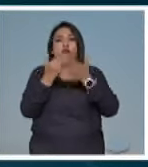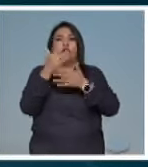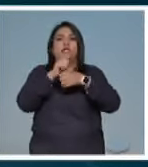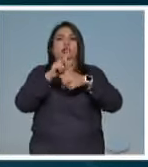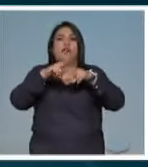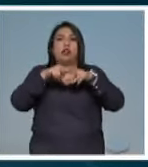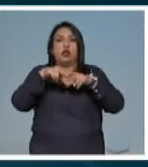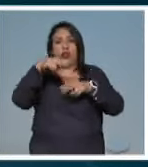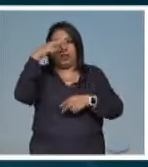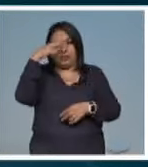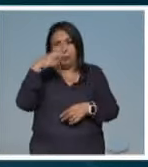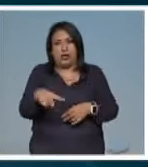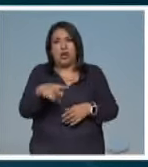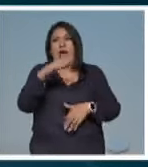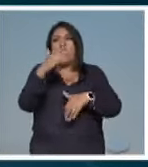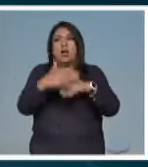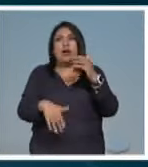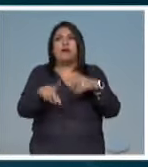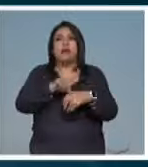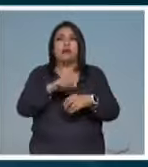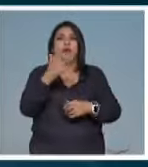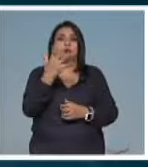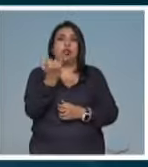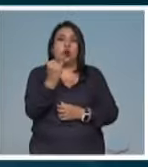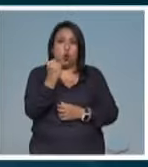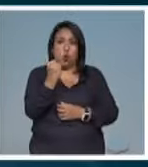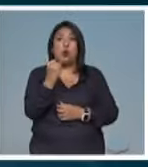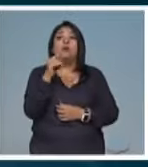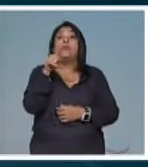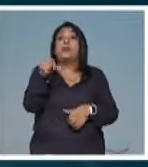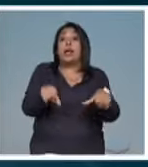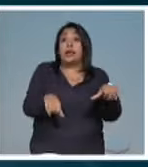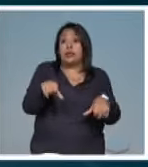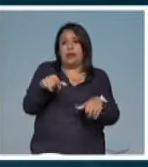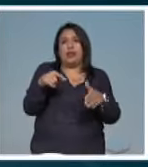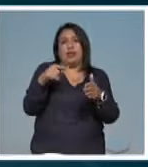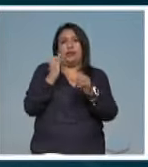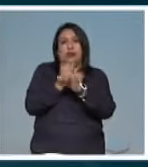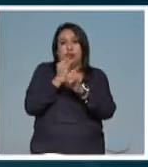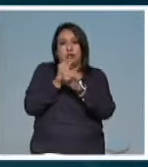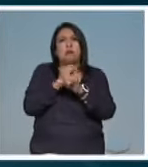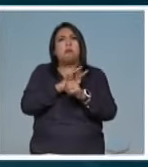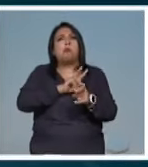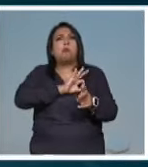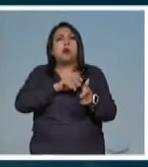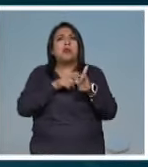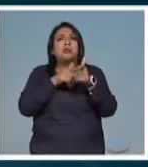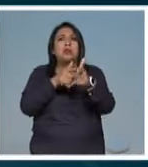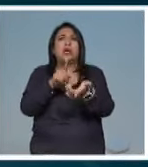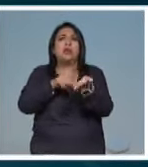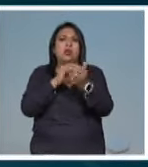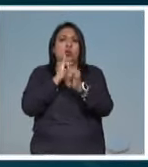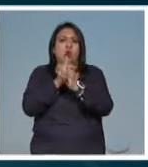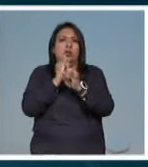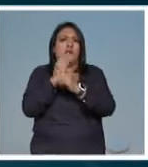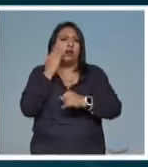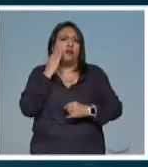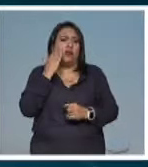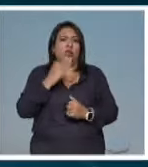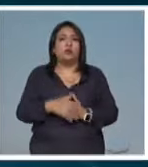los Ferrocarriles Mexicanos hasta el 5 de junio, mientras que las actividades virtuales podrán seguirse en su página de